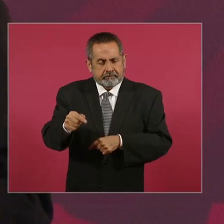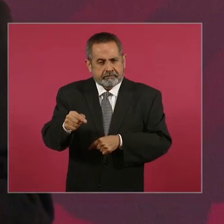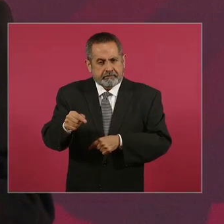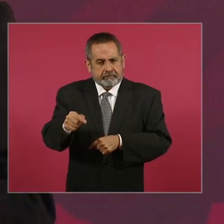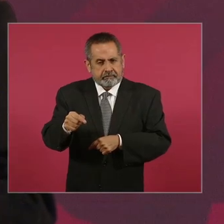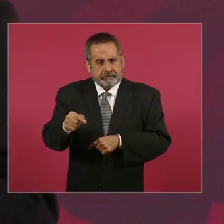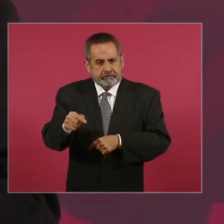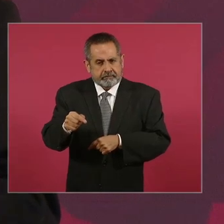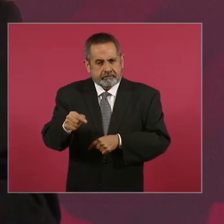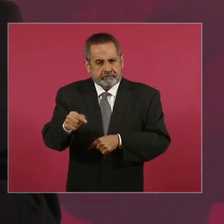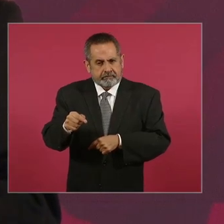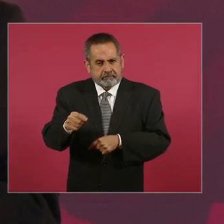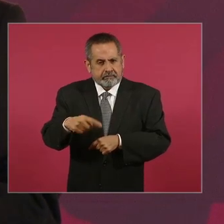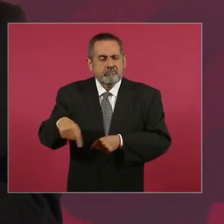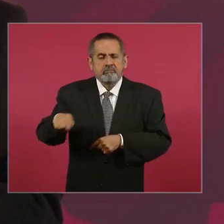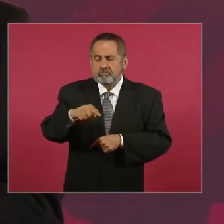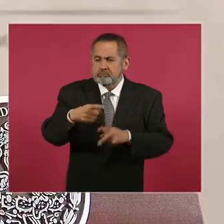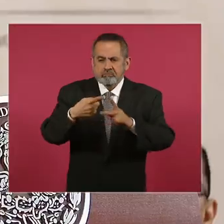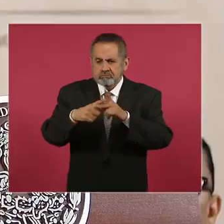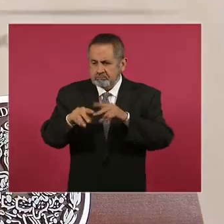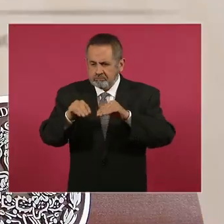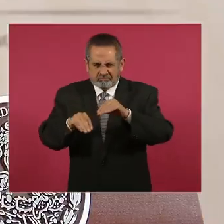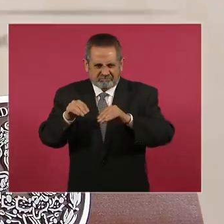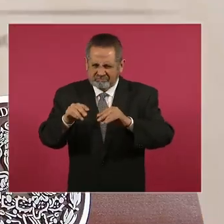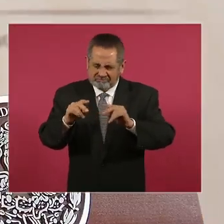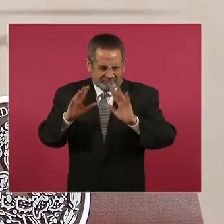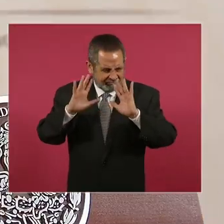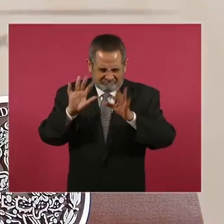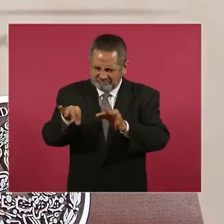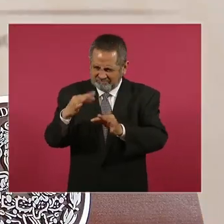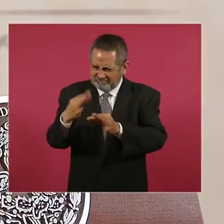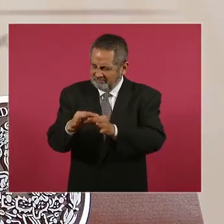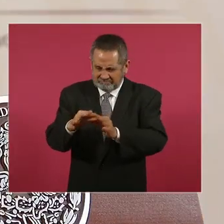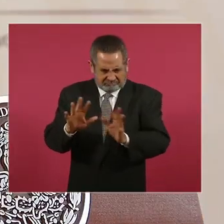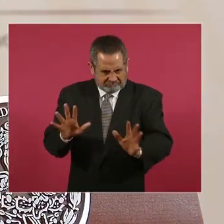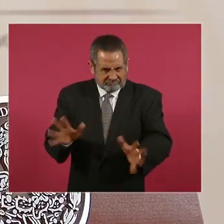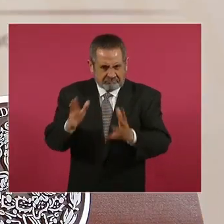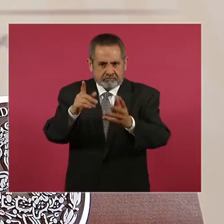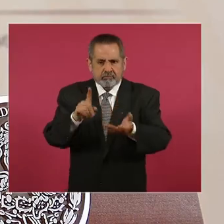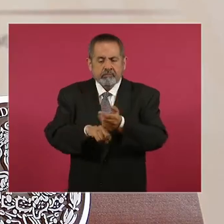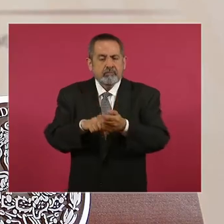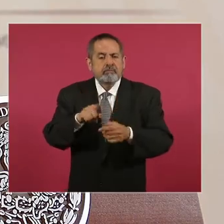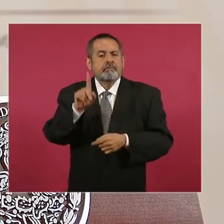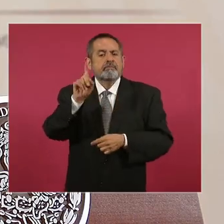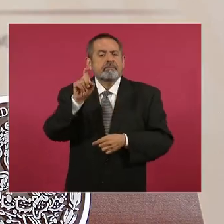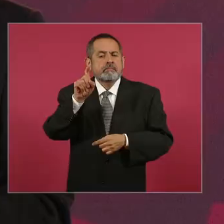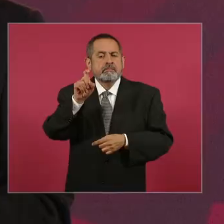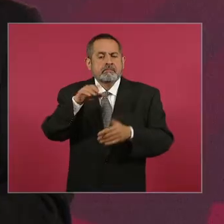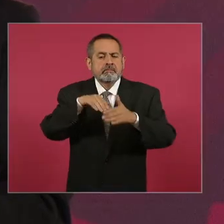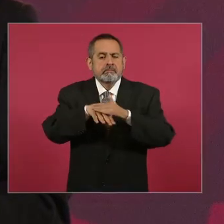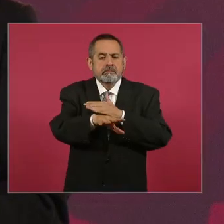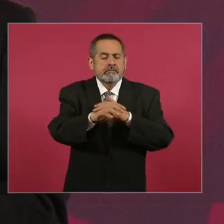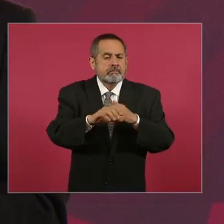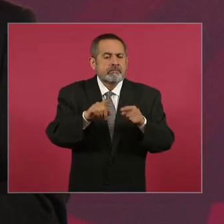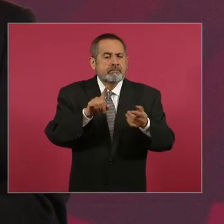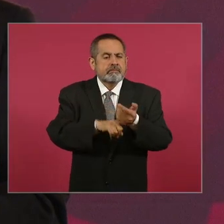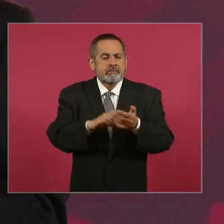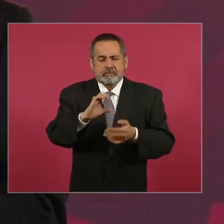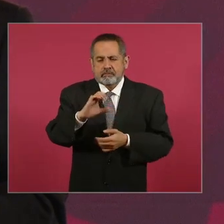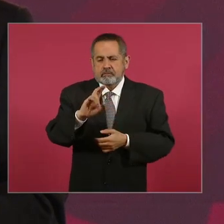poner a operar a toda su capacidad el acueducto del Cuchillo